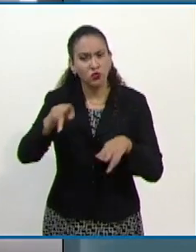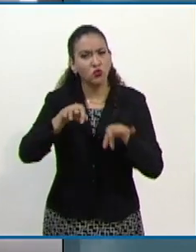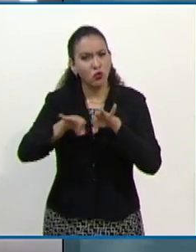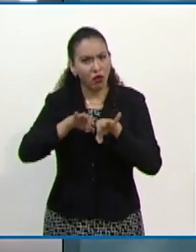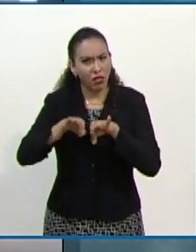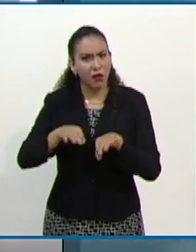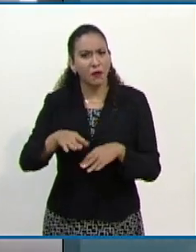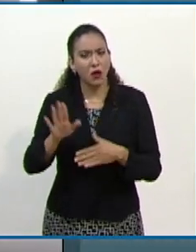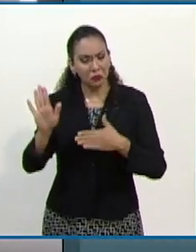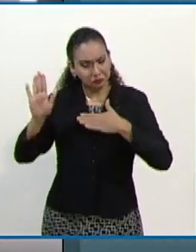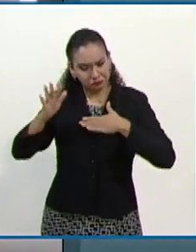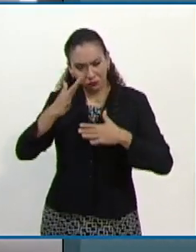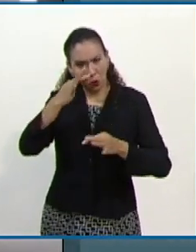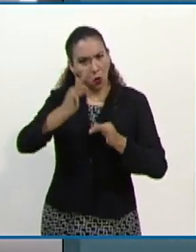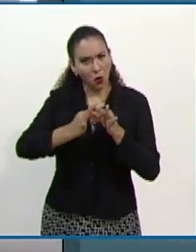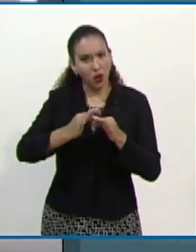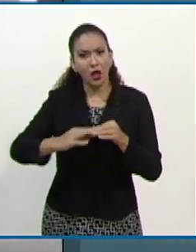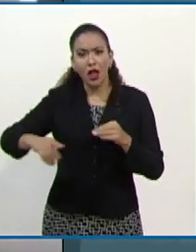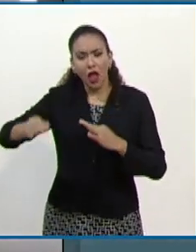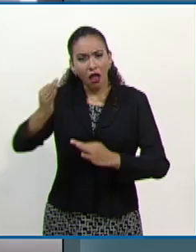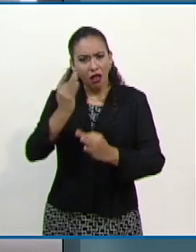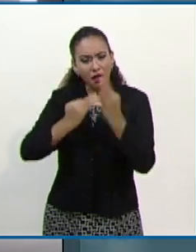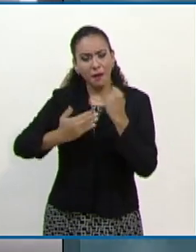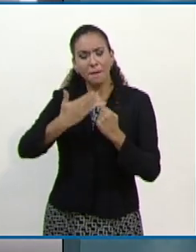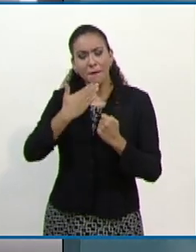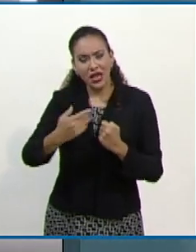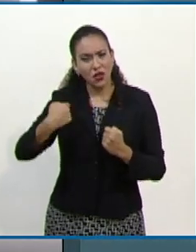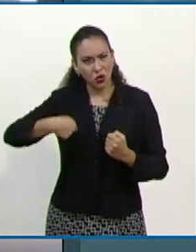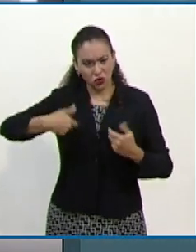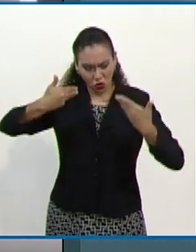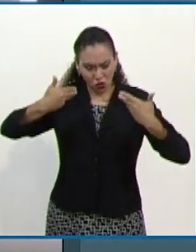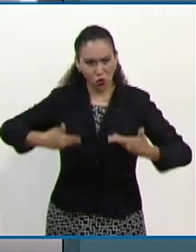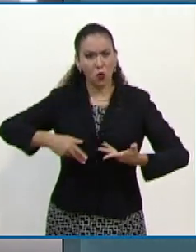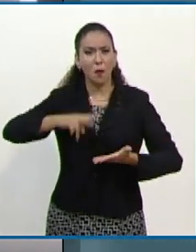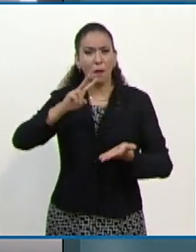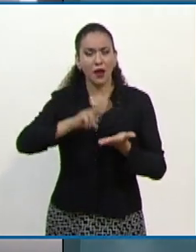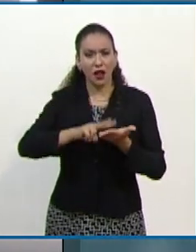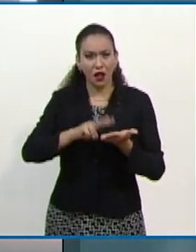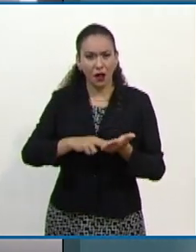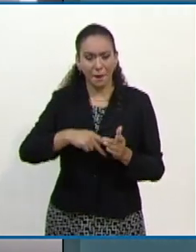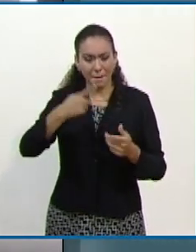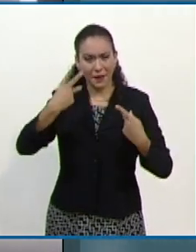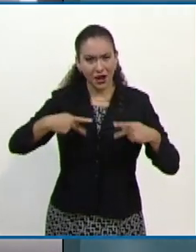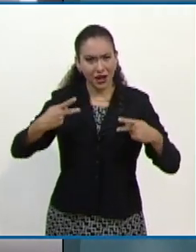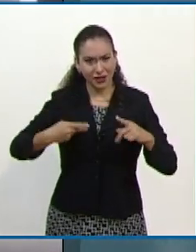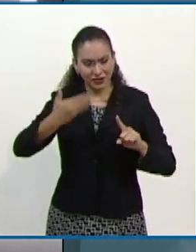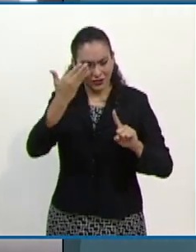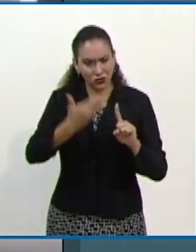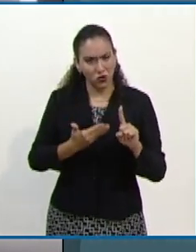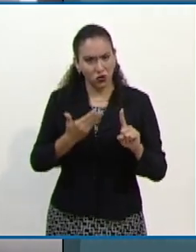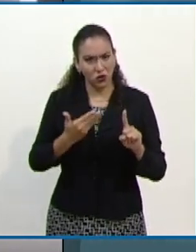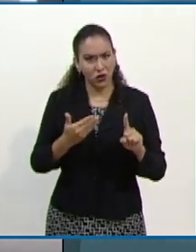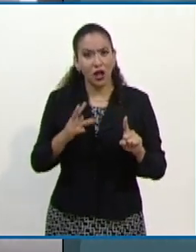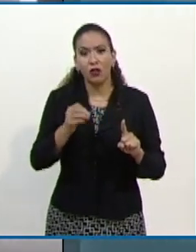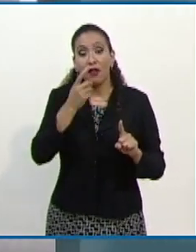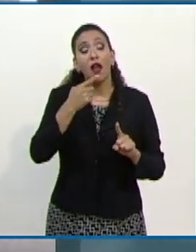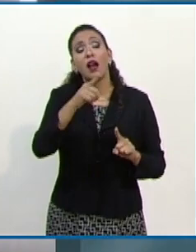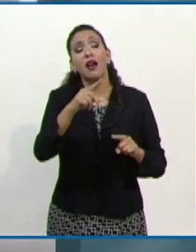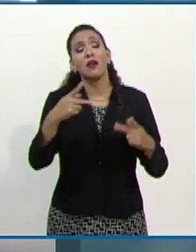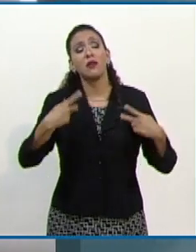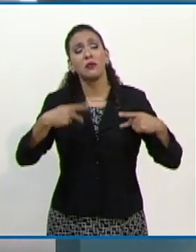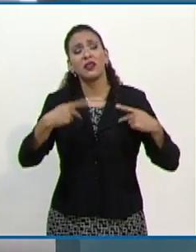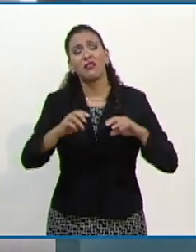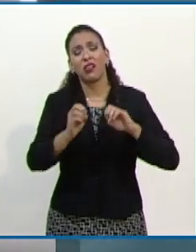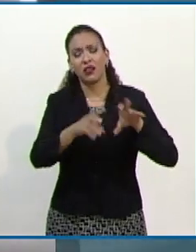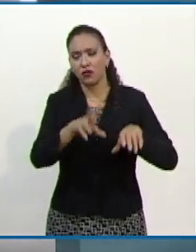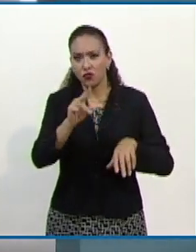trabajo. Nos han tratado como lo que somos, personas y seres humanos. No nos han tratado como un caso más. Hace